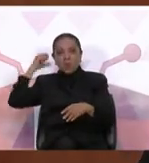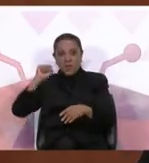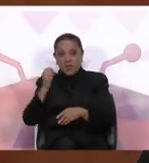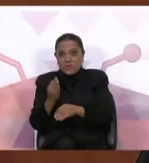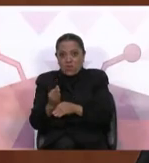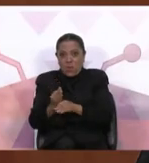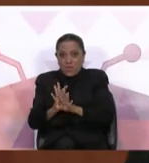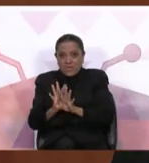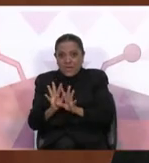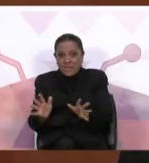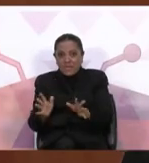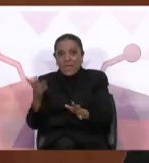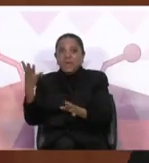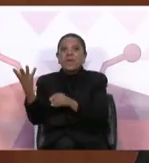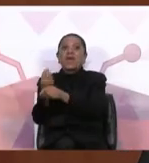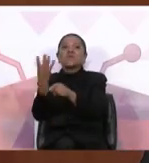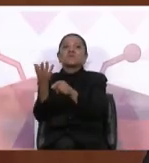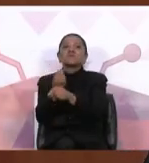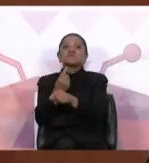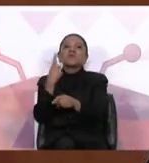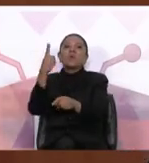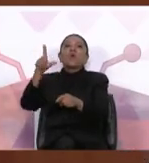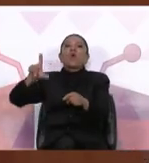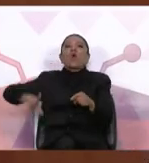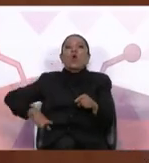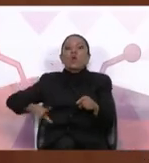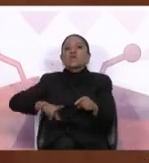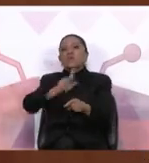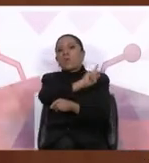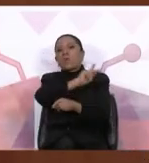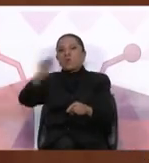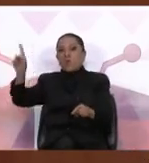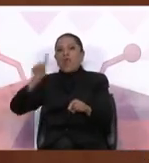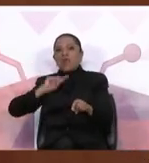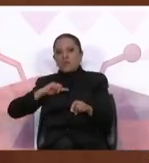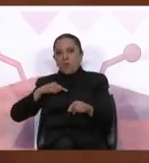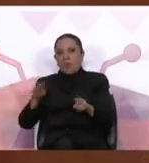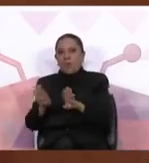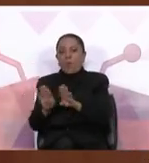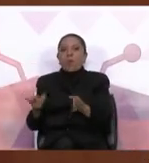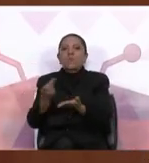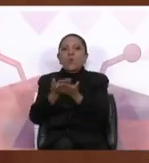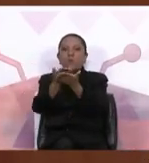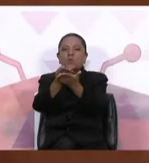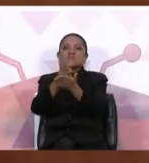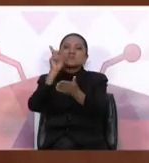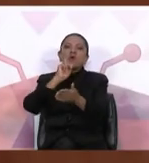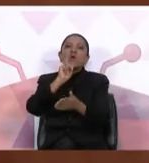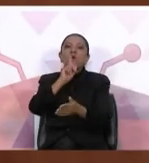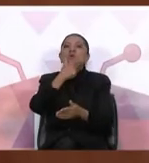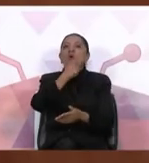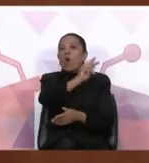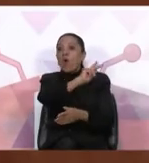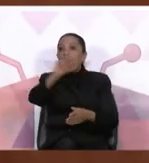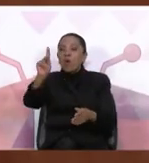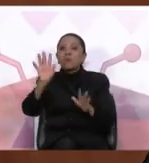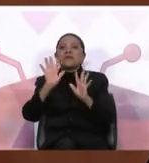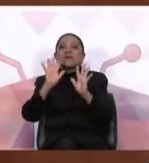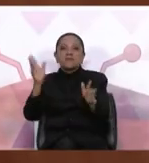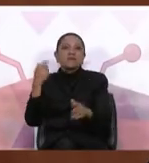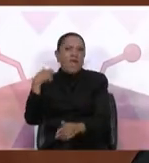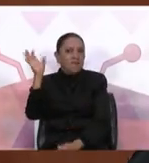construyamos un gobierno plural como lo he propuesto ciudadana ciudadano ya nos escuchaste a todos